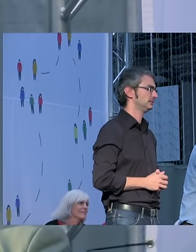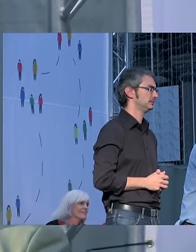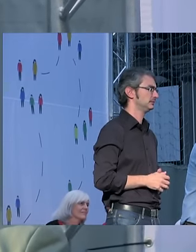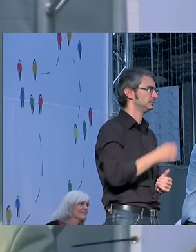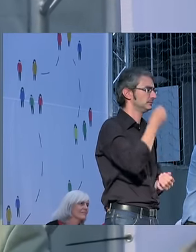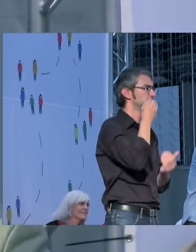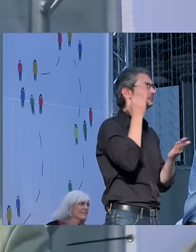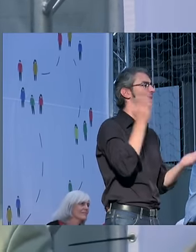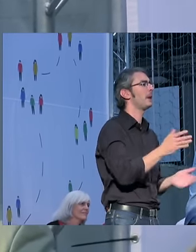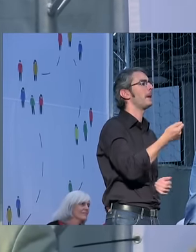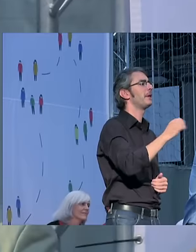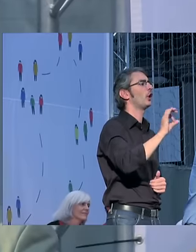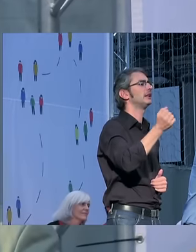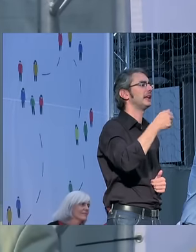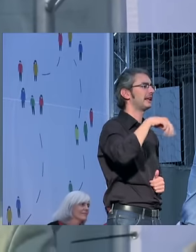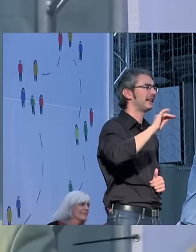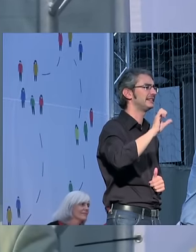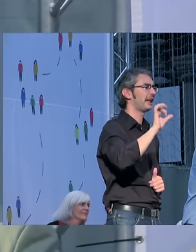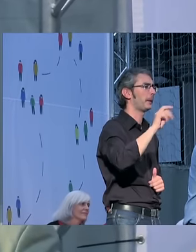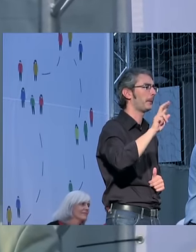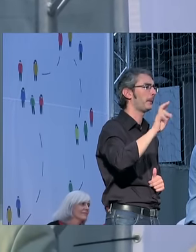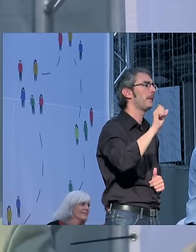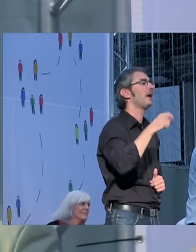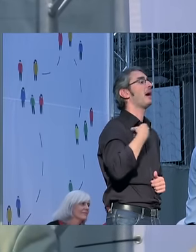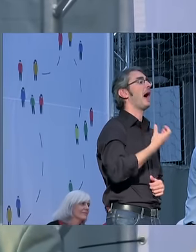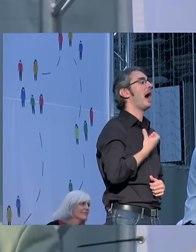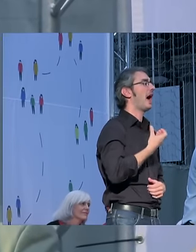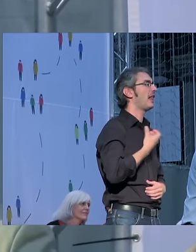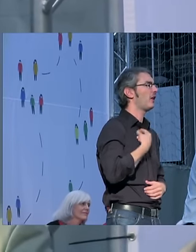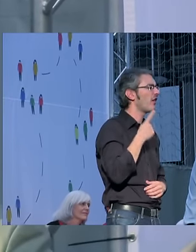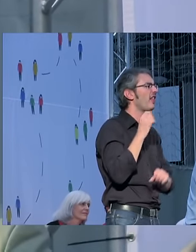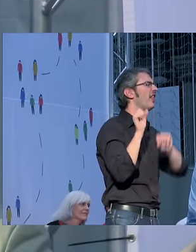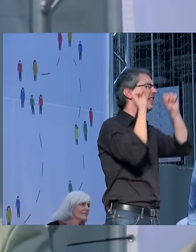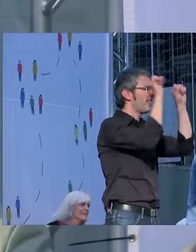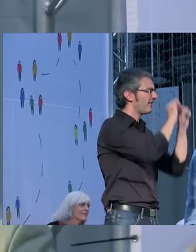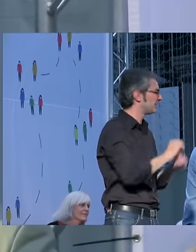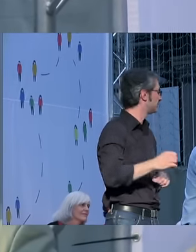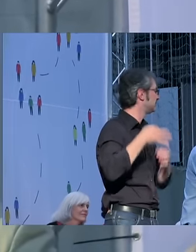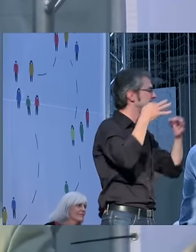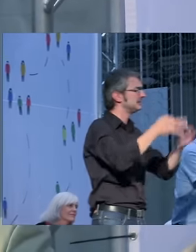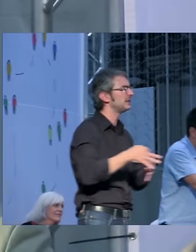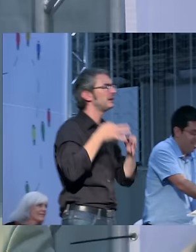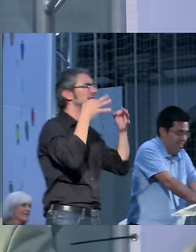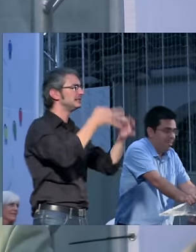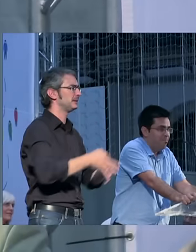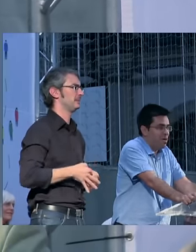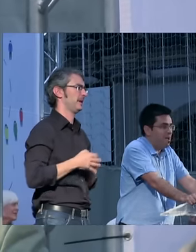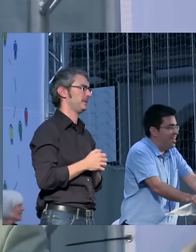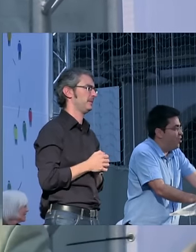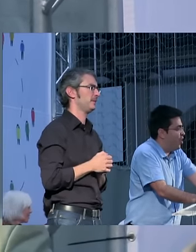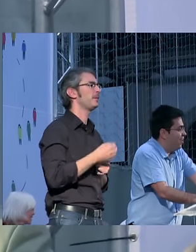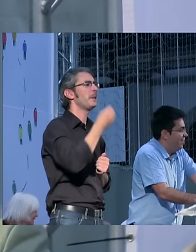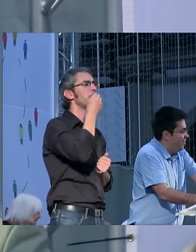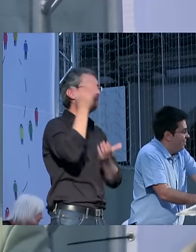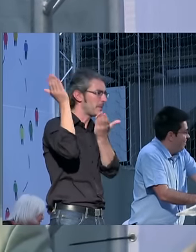Bienvenido Pedro Santisteve, alcalde jurista, defensor desde siempre de los más vulnerables.